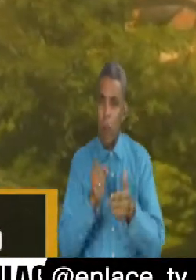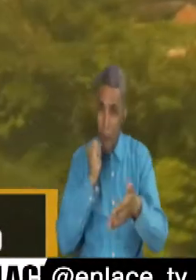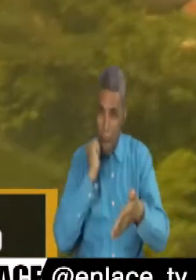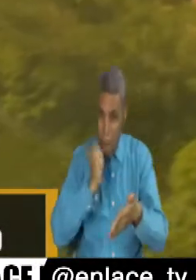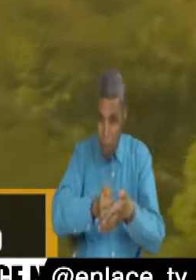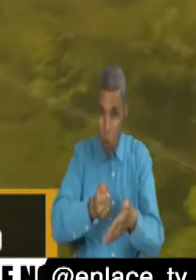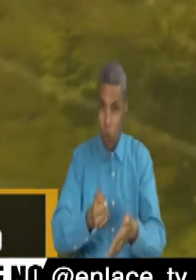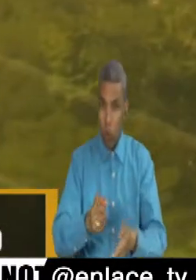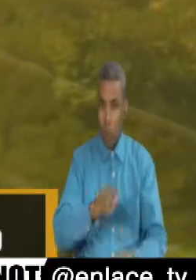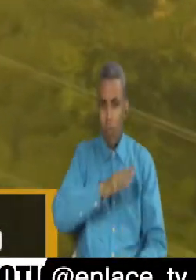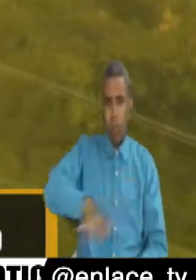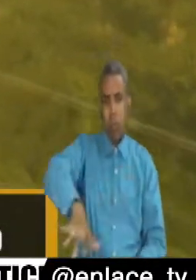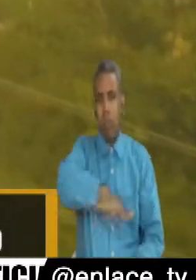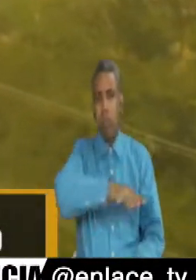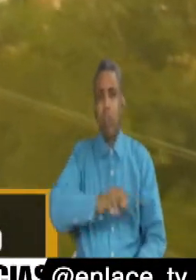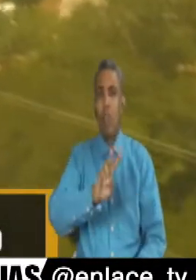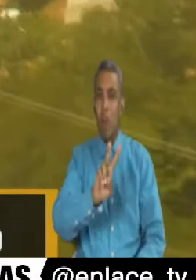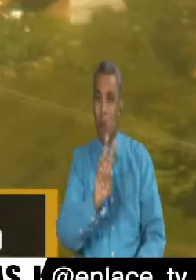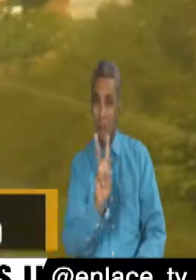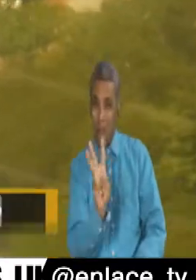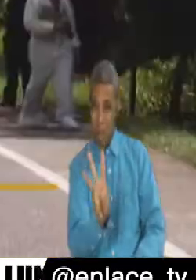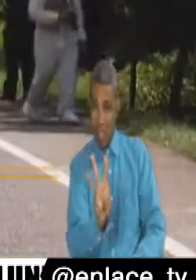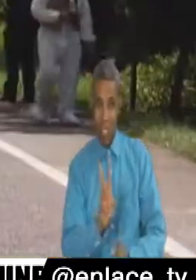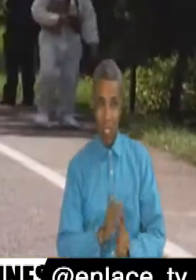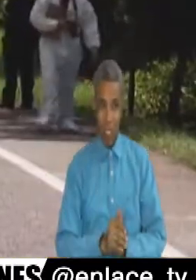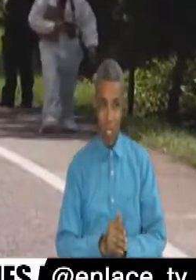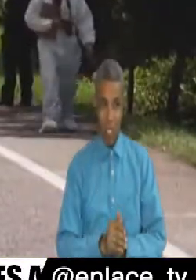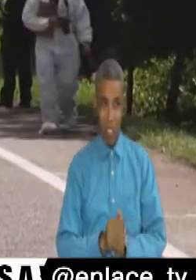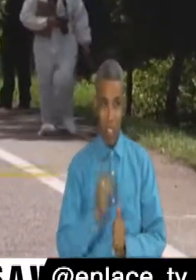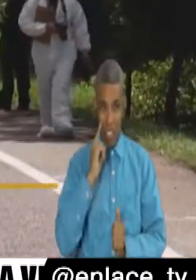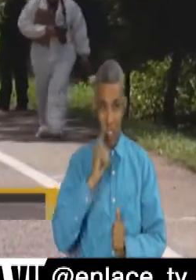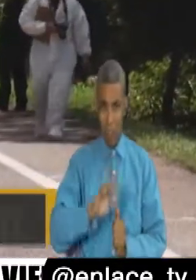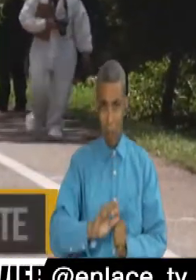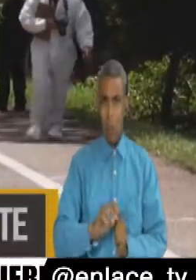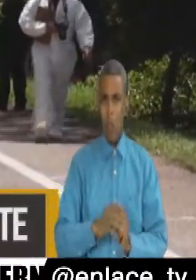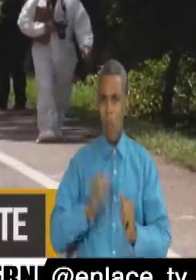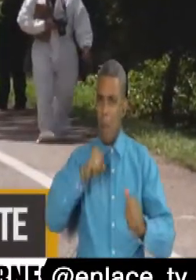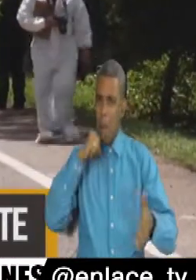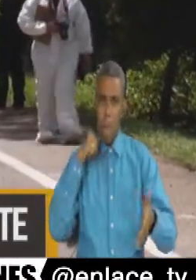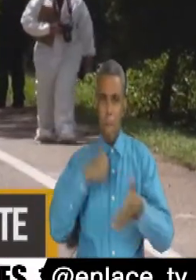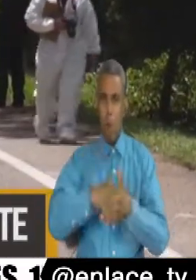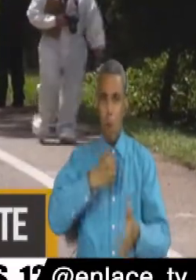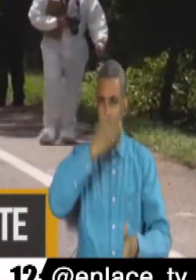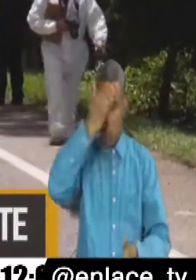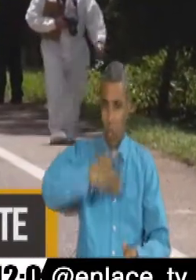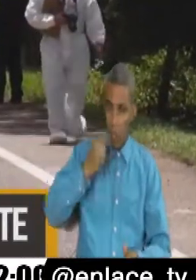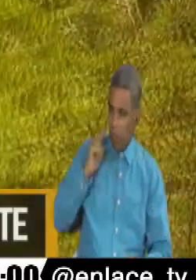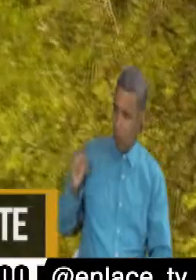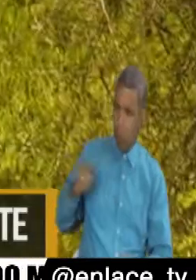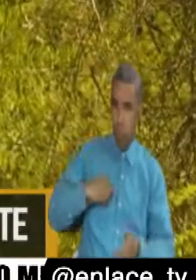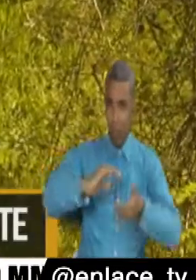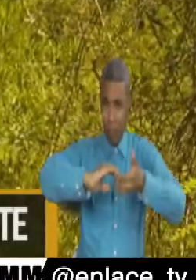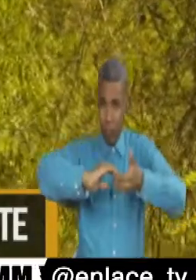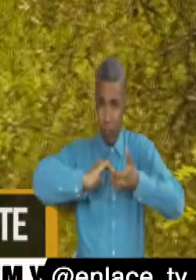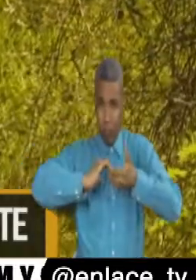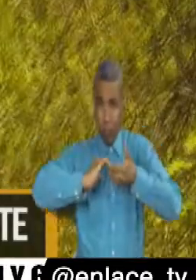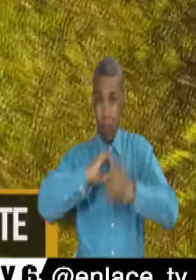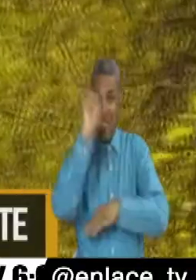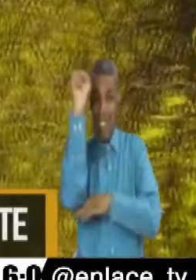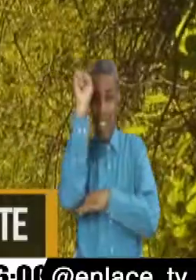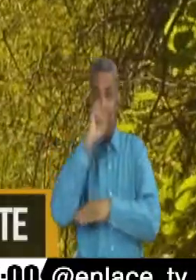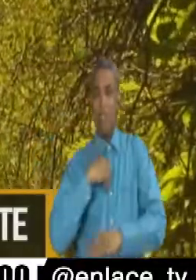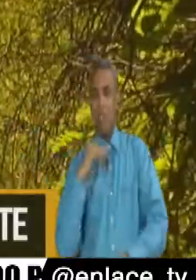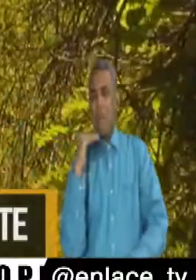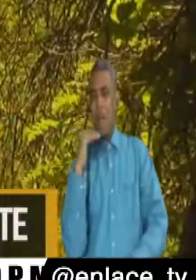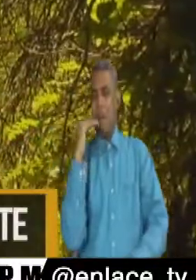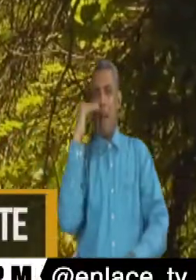la vía Campo 23 Peroles, donde una buseta de Ecotrax Magdalena chocó de frente contra este camión tipo niñera, llegó el viceministro de Transporte,